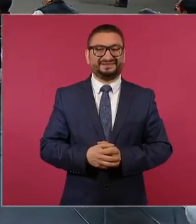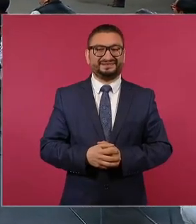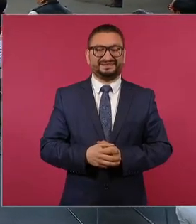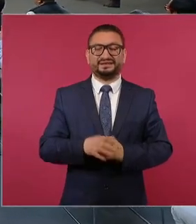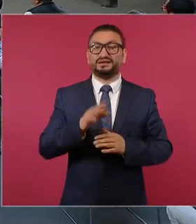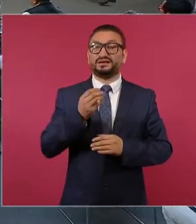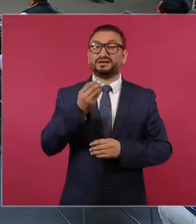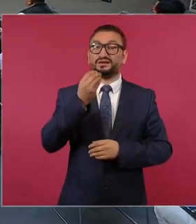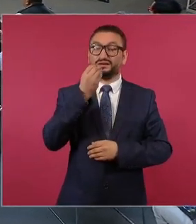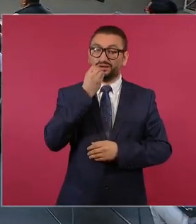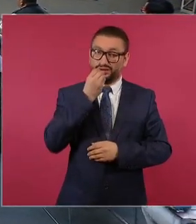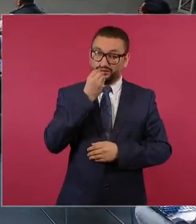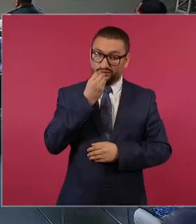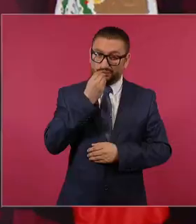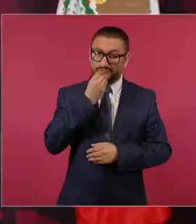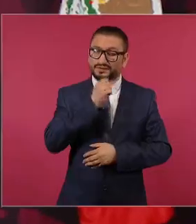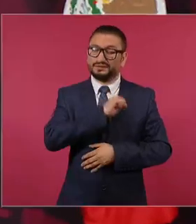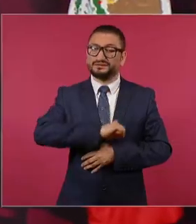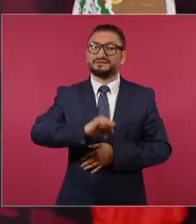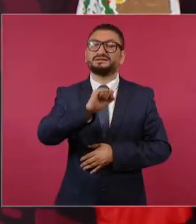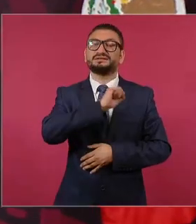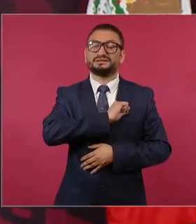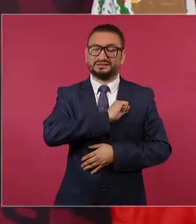La alimentación sana,